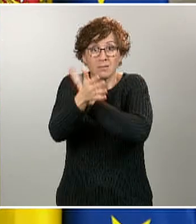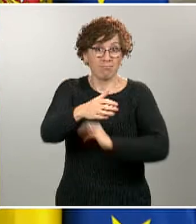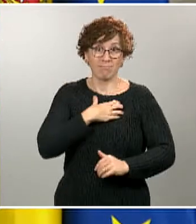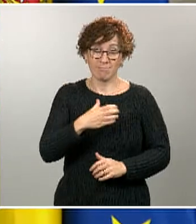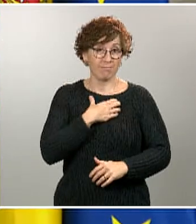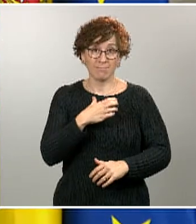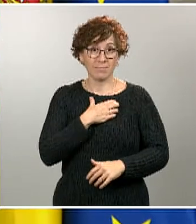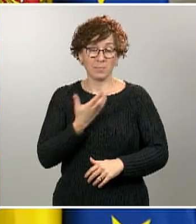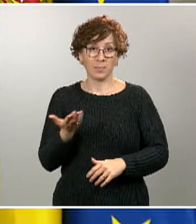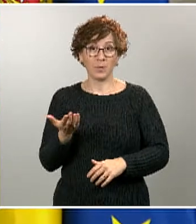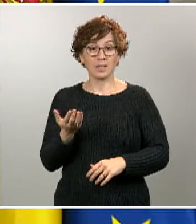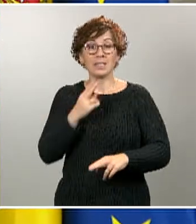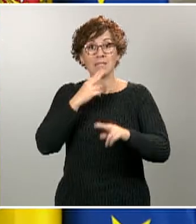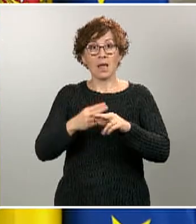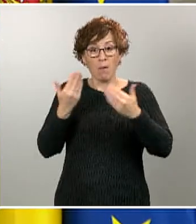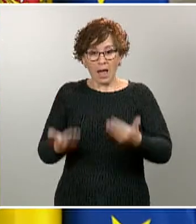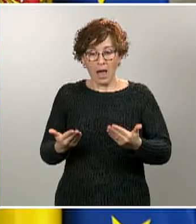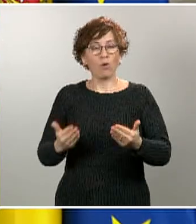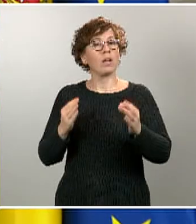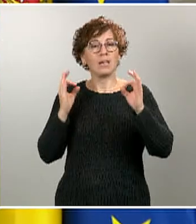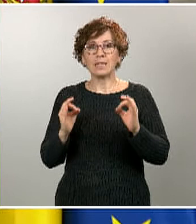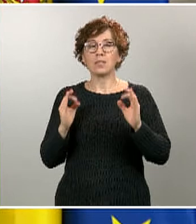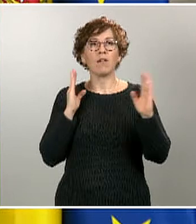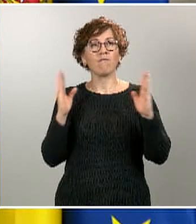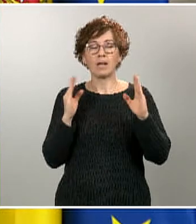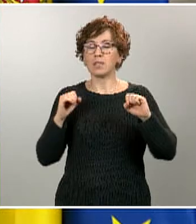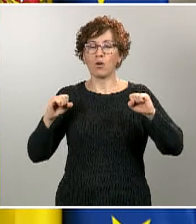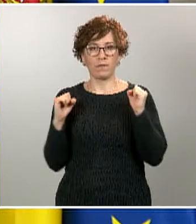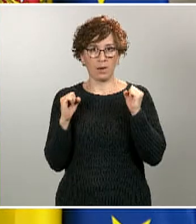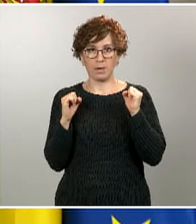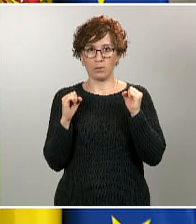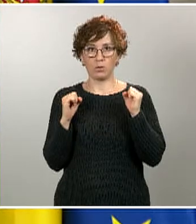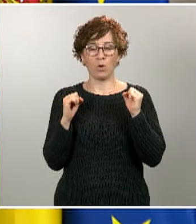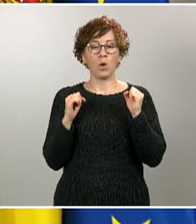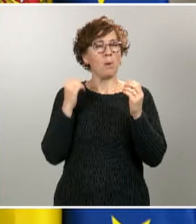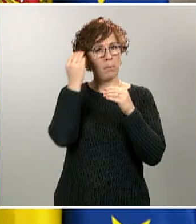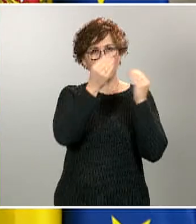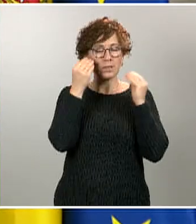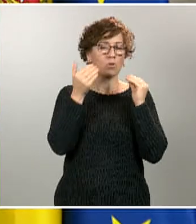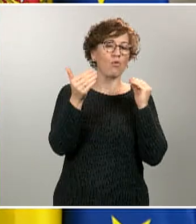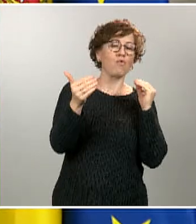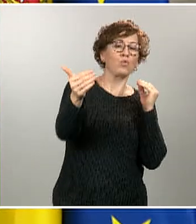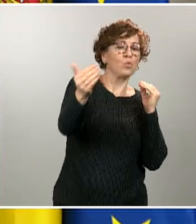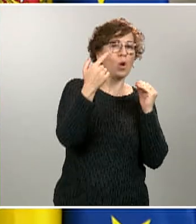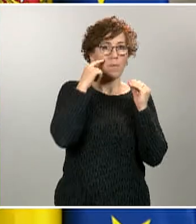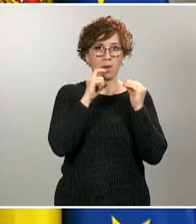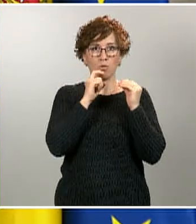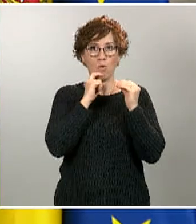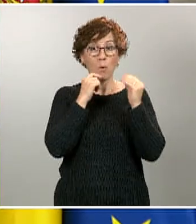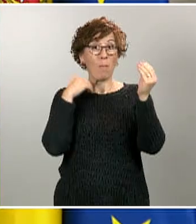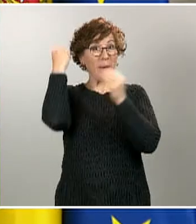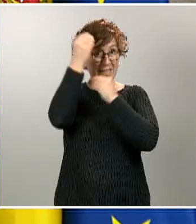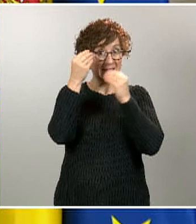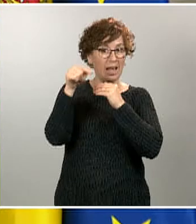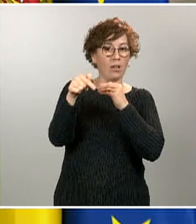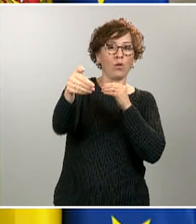en fase de confinamiento, anticipando futuros escenarios, en el marco de una nueva normalidad, en los términos que lo dijo ayer o